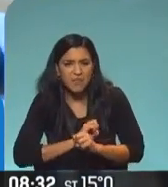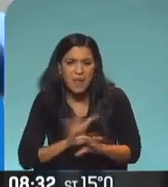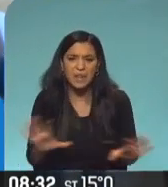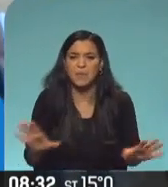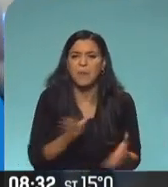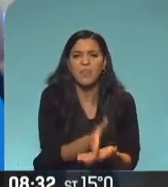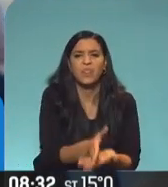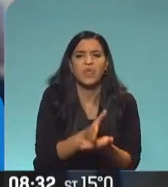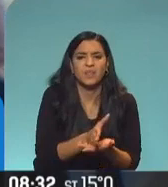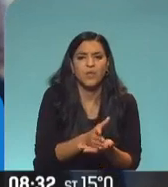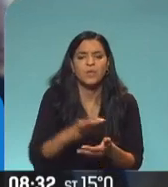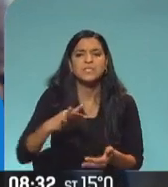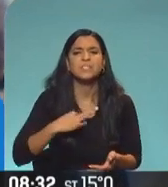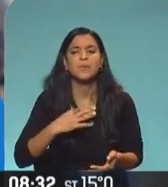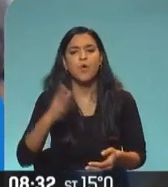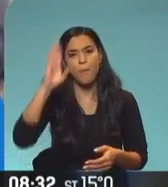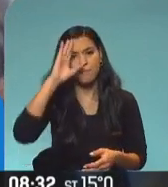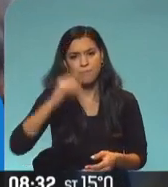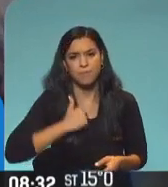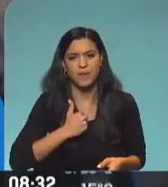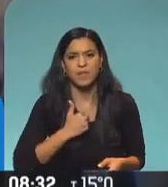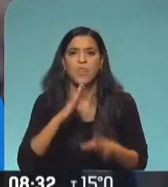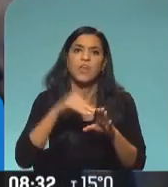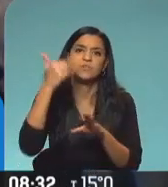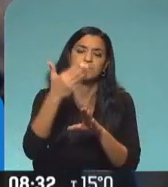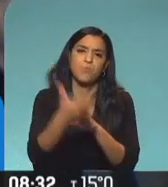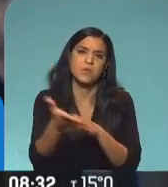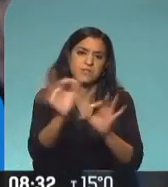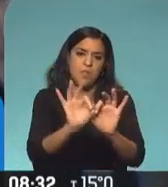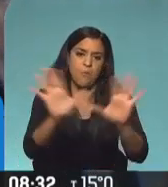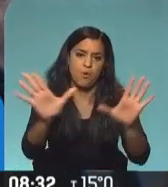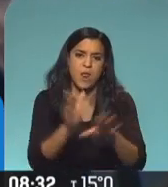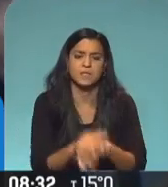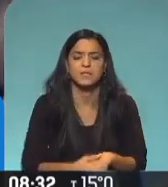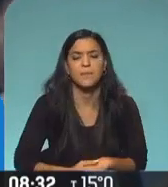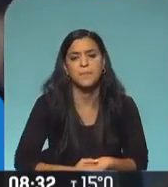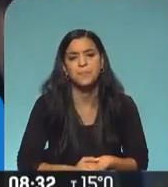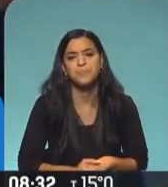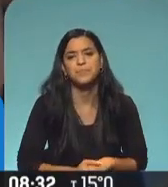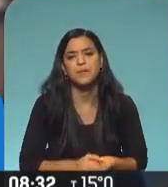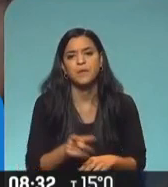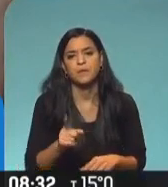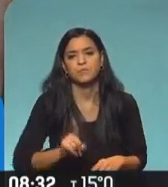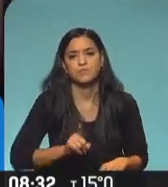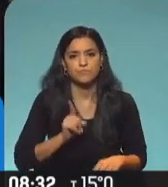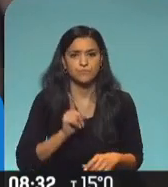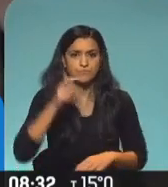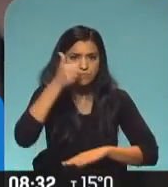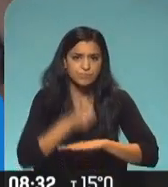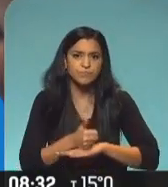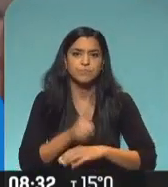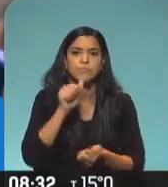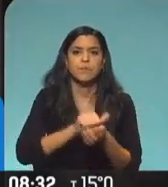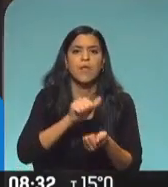la dictadura cívico-militar que precedieron a la democracia. Realmente nos enorgullece estar hoy aquí en la